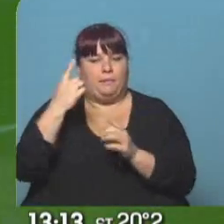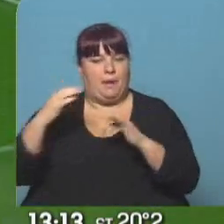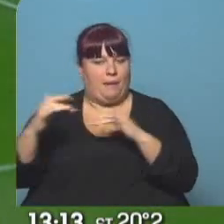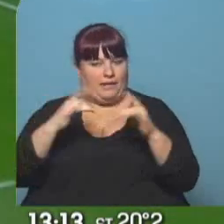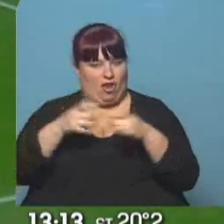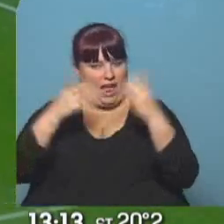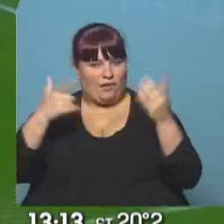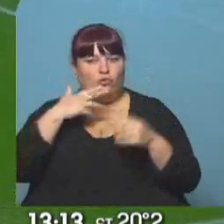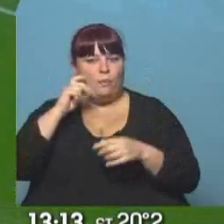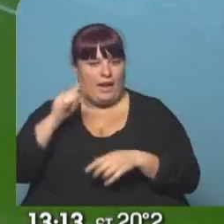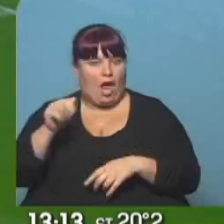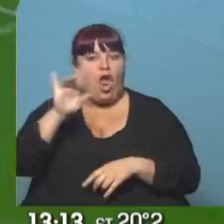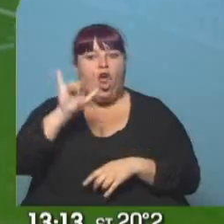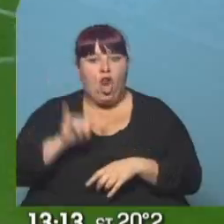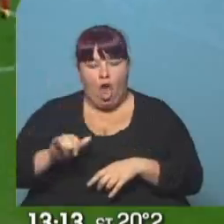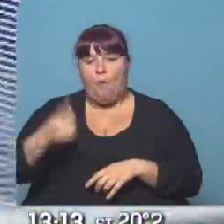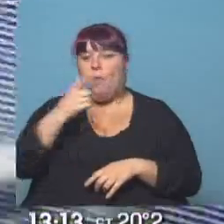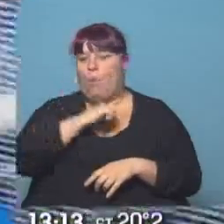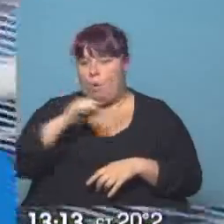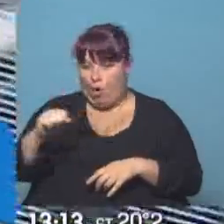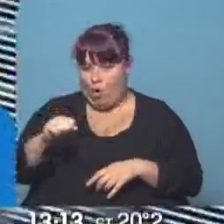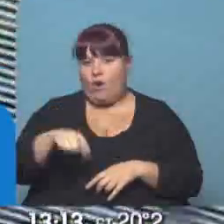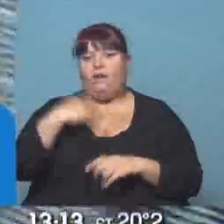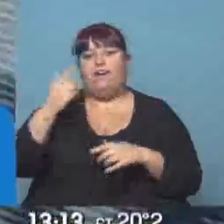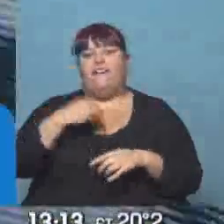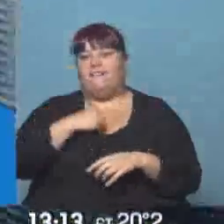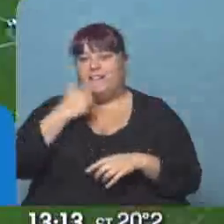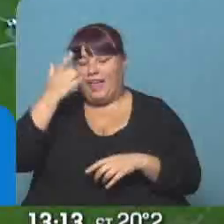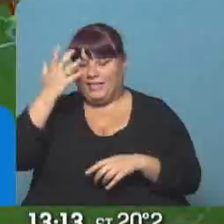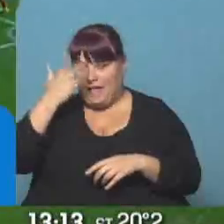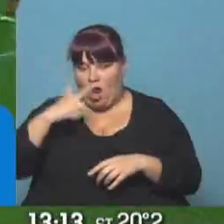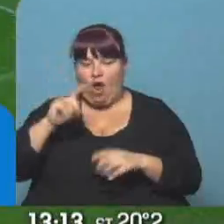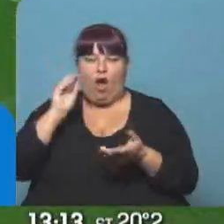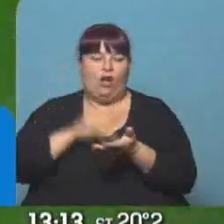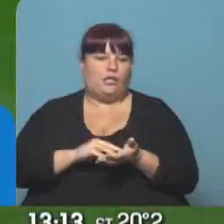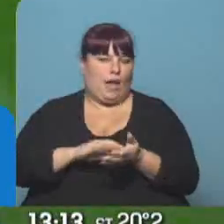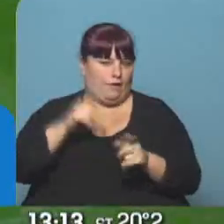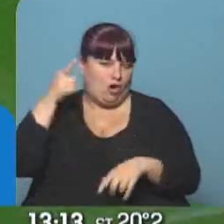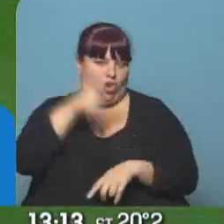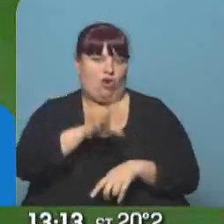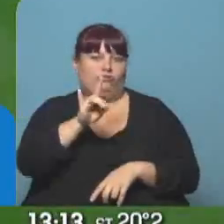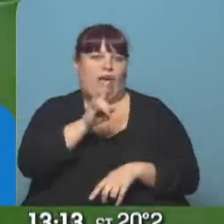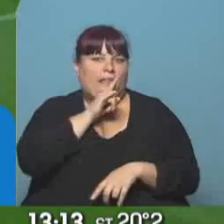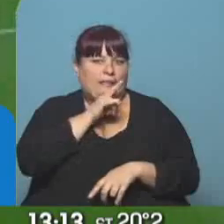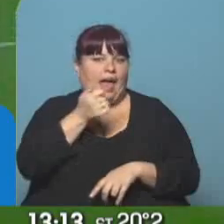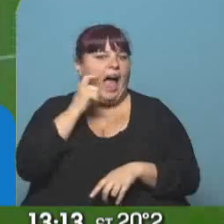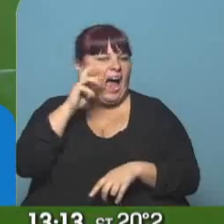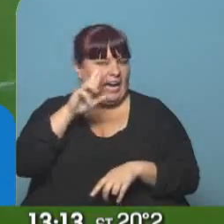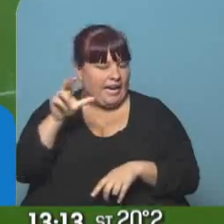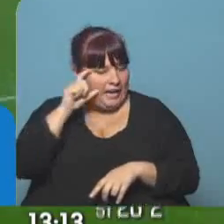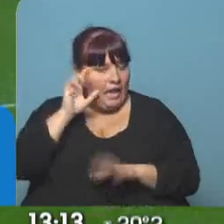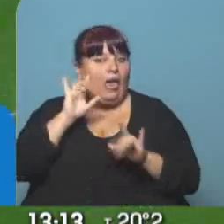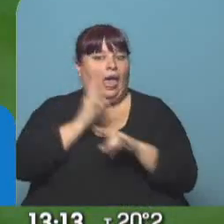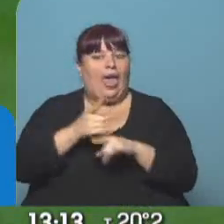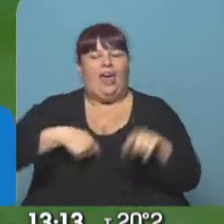Superliga. El Dicha López adelantaba a la Academia y la hinchada local se tiraba una vez más contra el técnico Aguirre. Pero